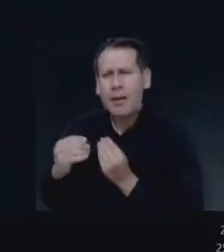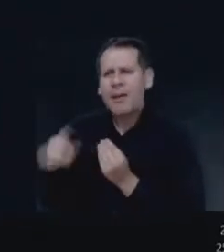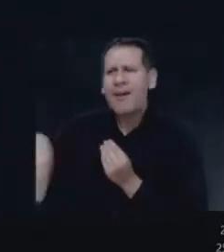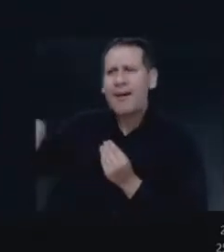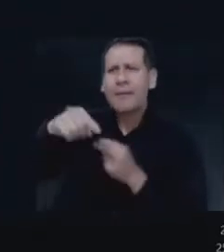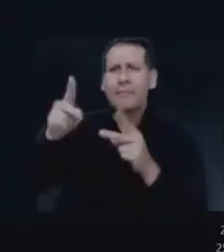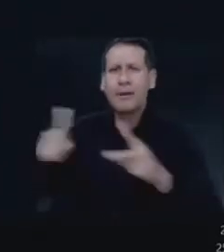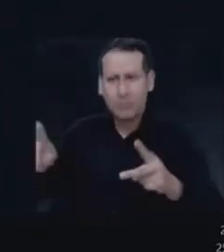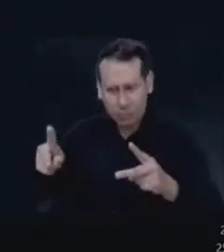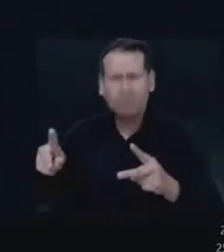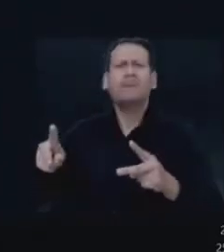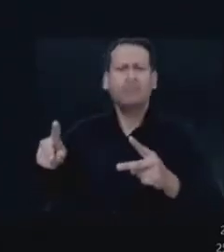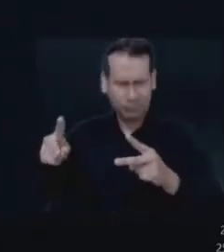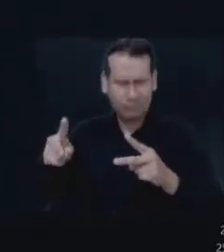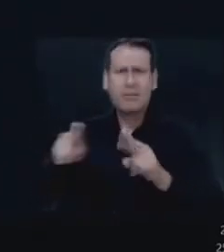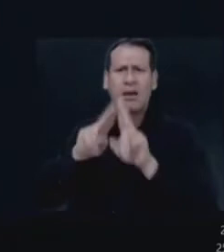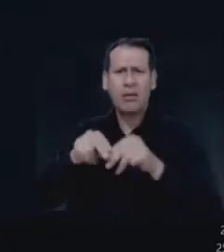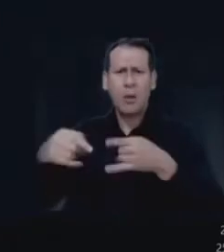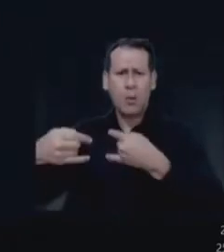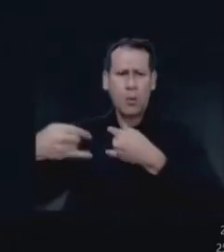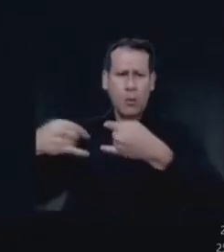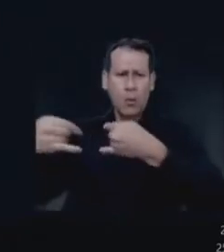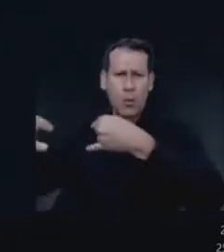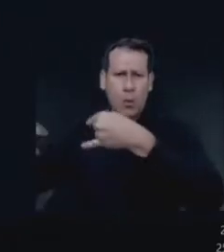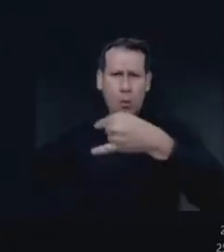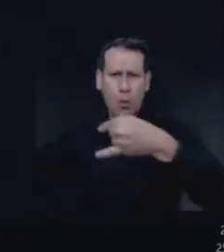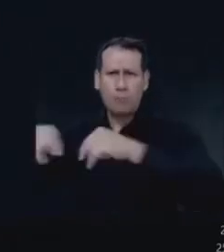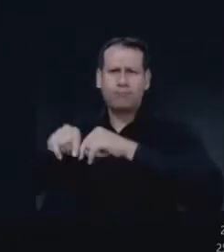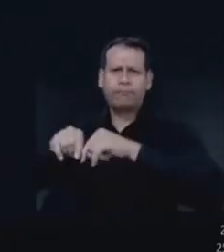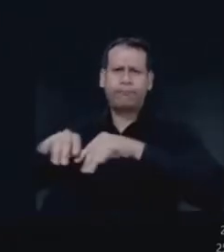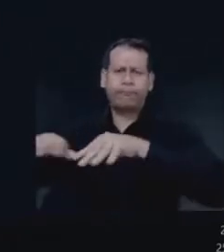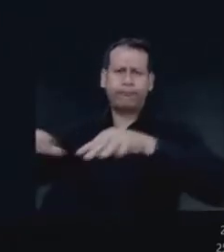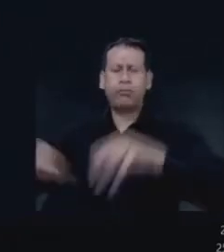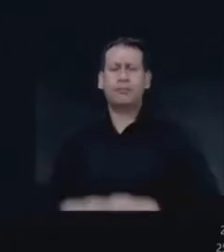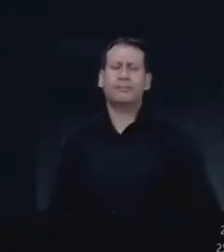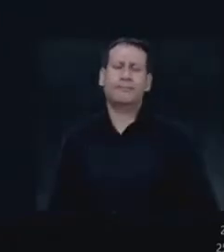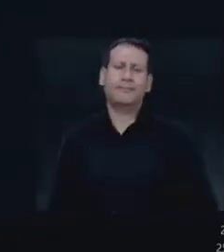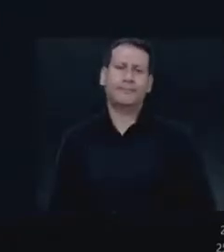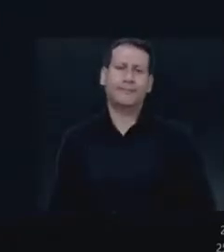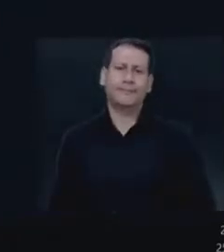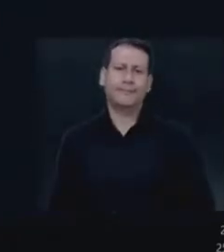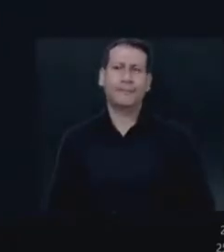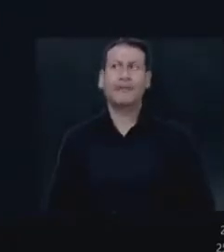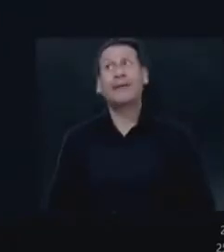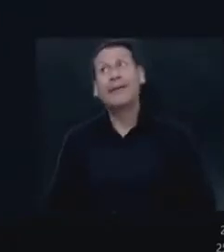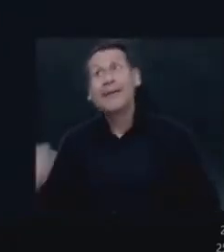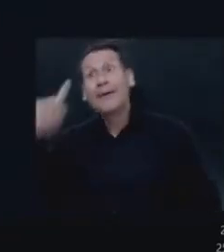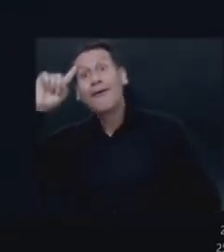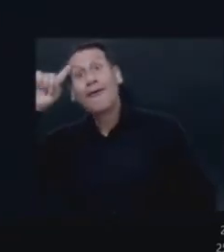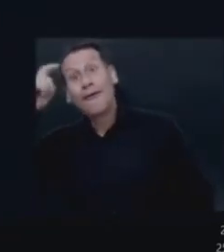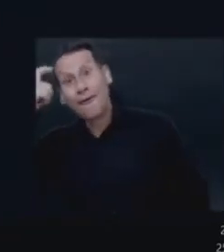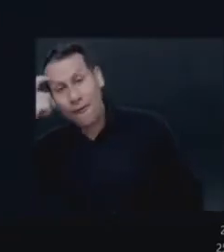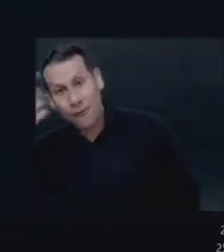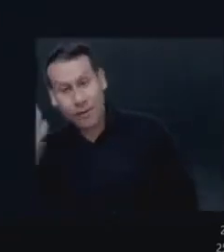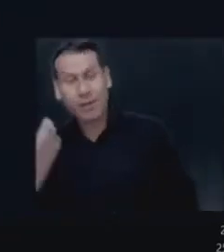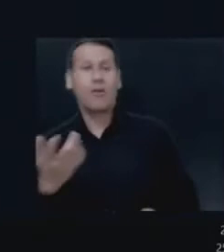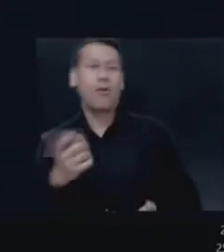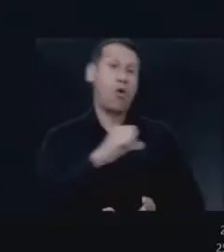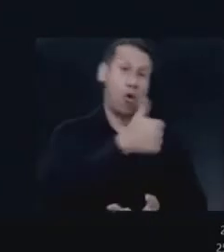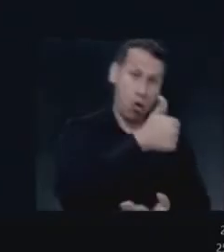y también trabajar con los reguladores y los gobiernos para identificar barreras y trabajar juntos